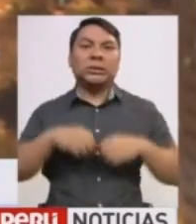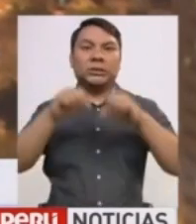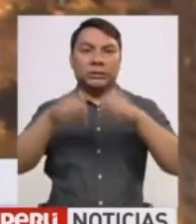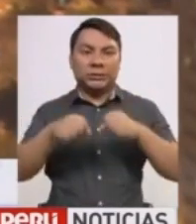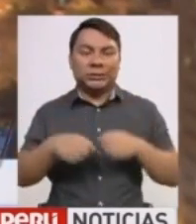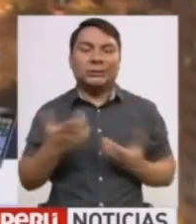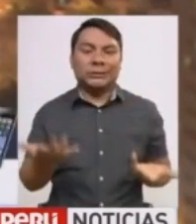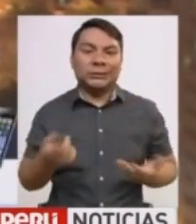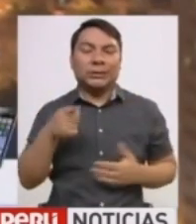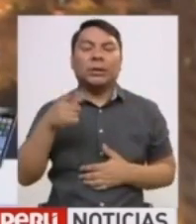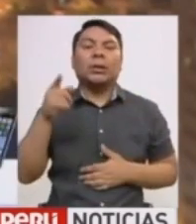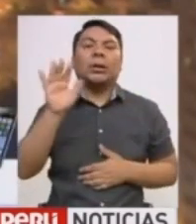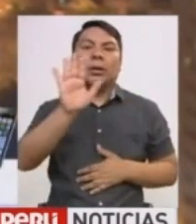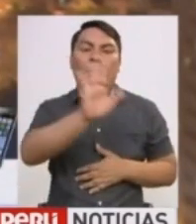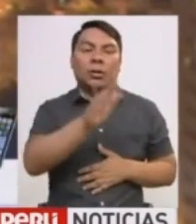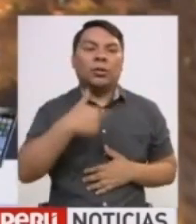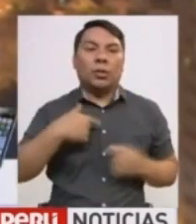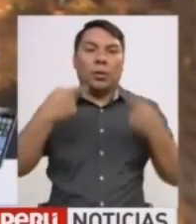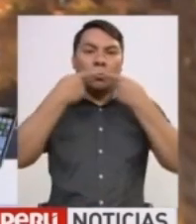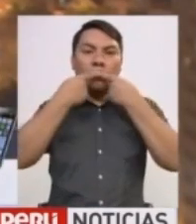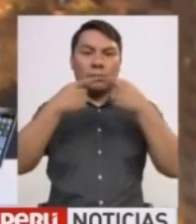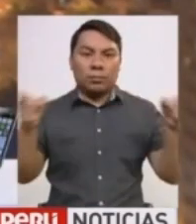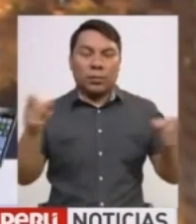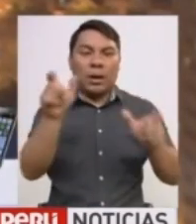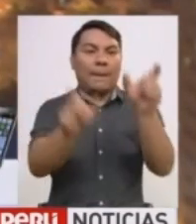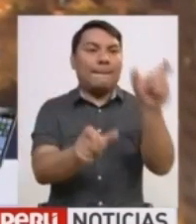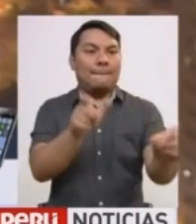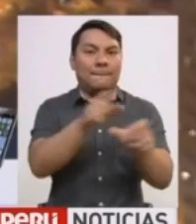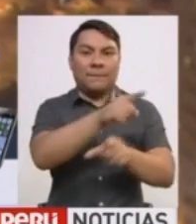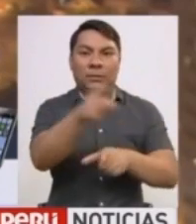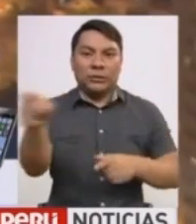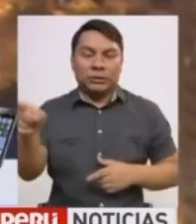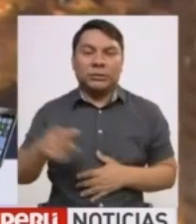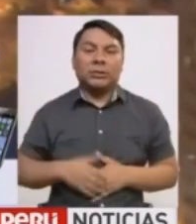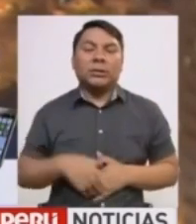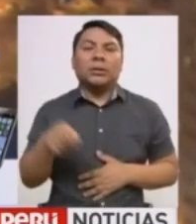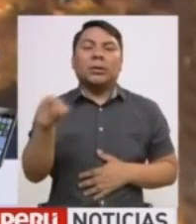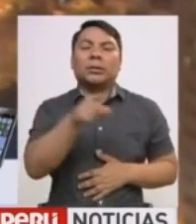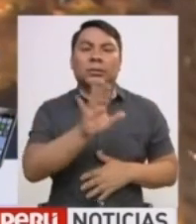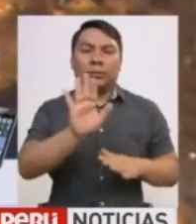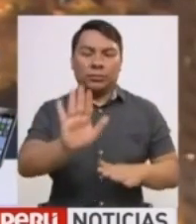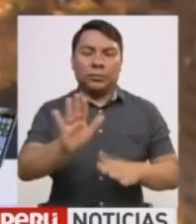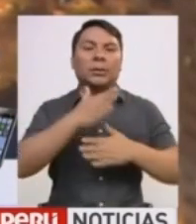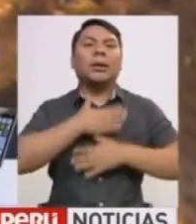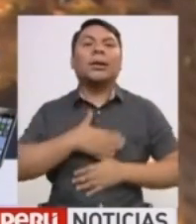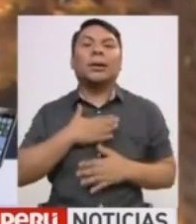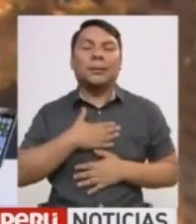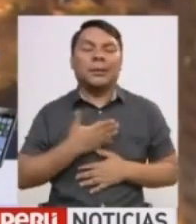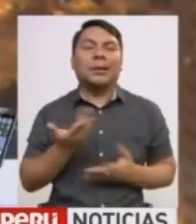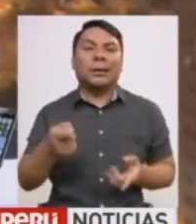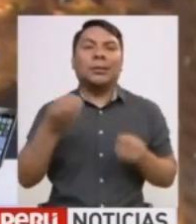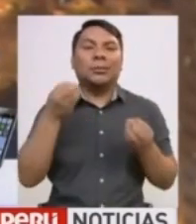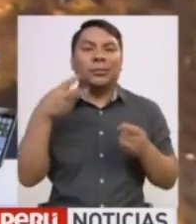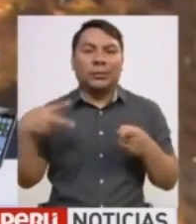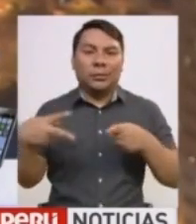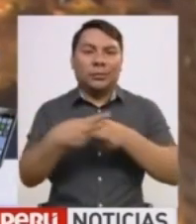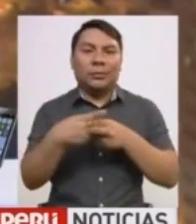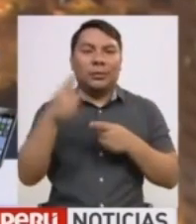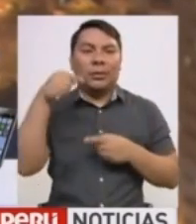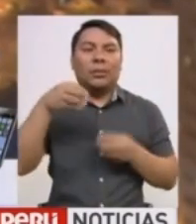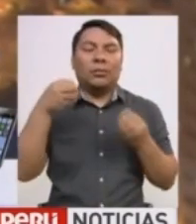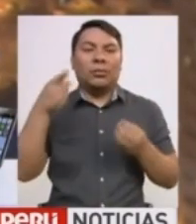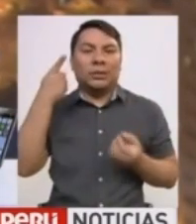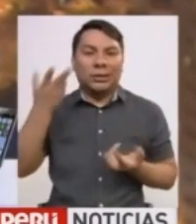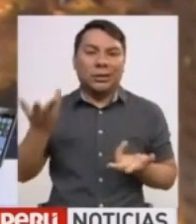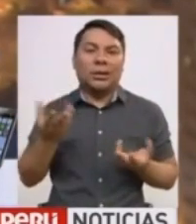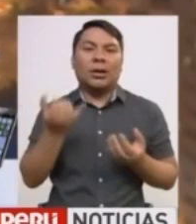que hay que invocar es a la ciudadanía que pueda ver todo este tema dentro del marco de